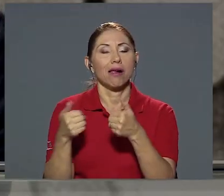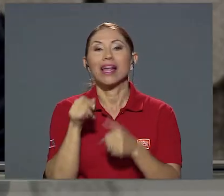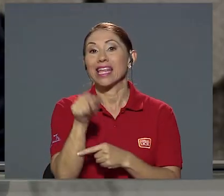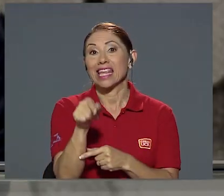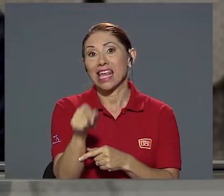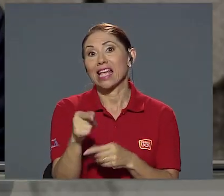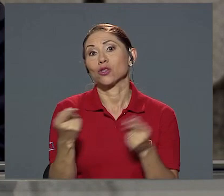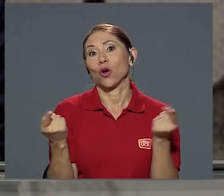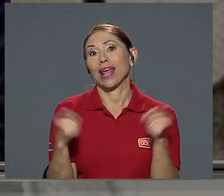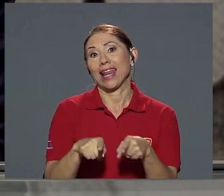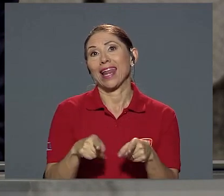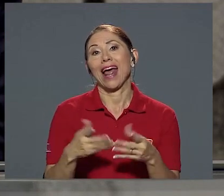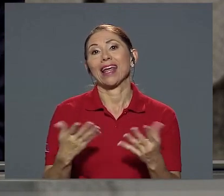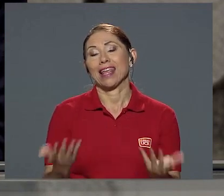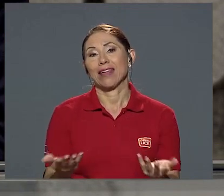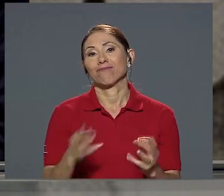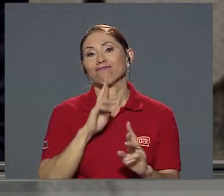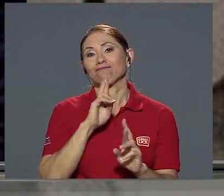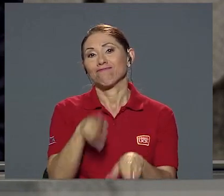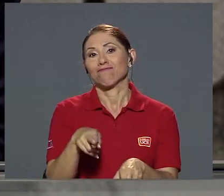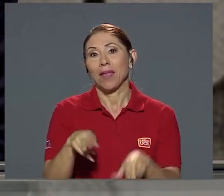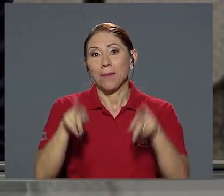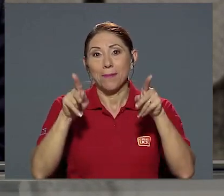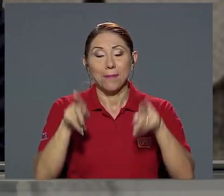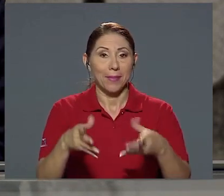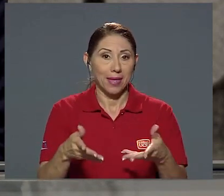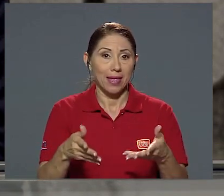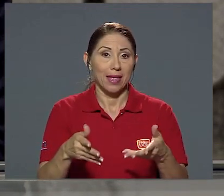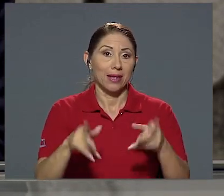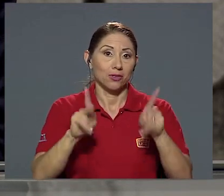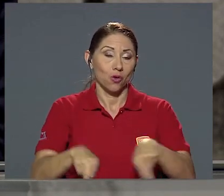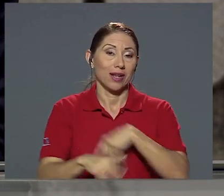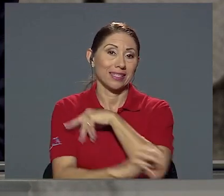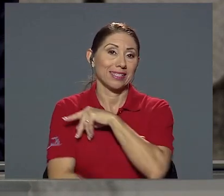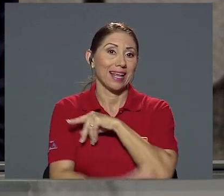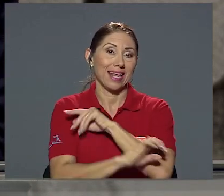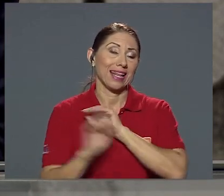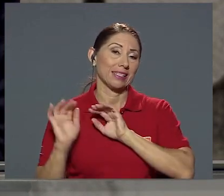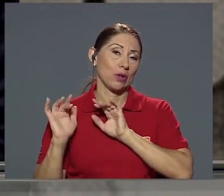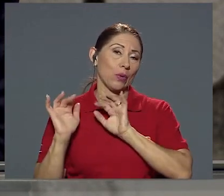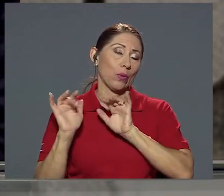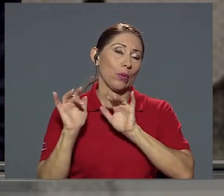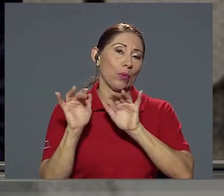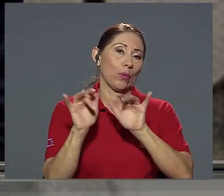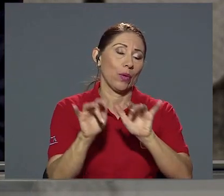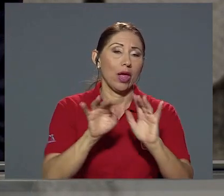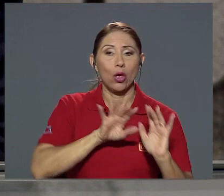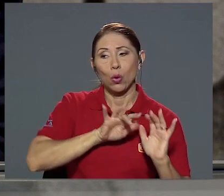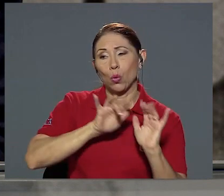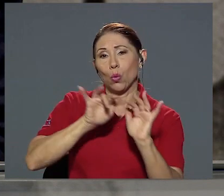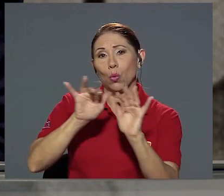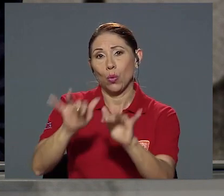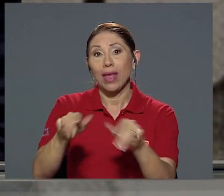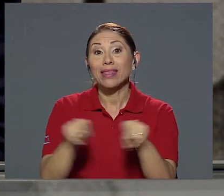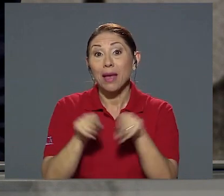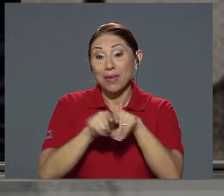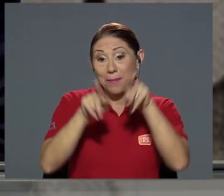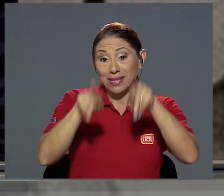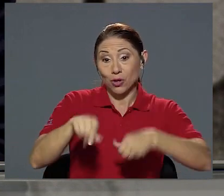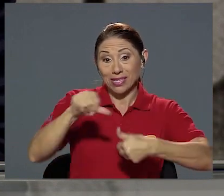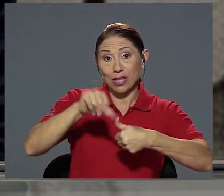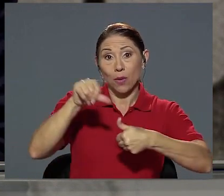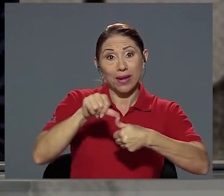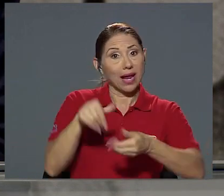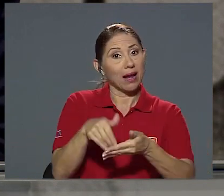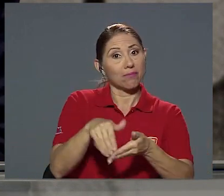genera, por ejemplo, migración. Ha sido parte del modelo económico expulsar población centroamericana, que ahora,